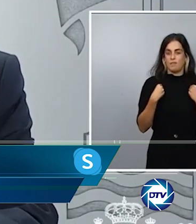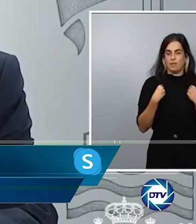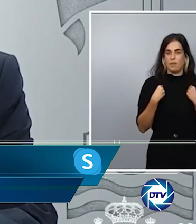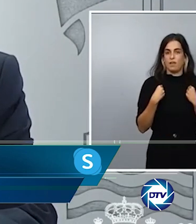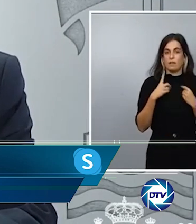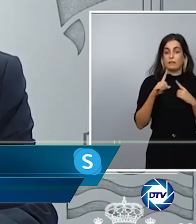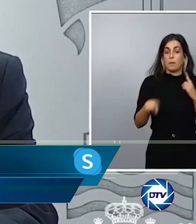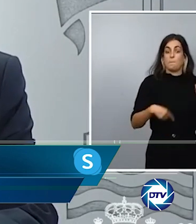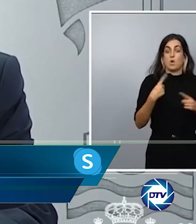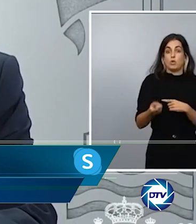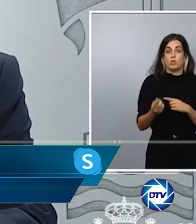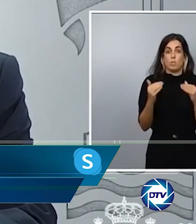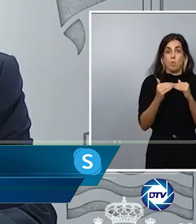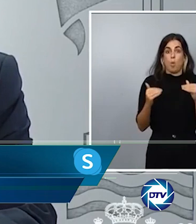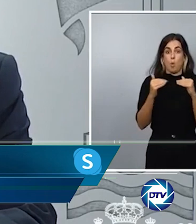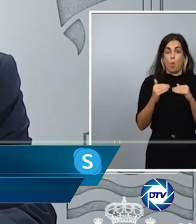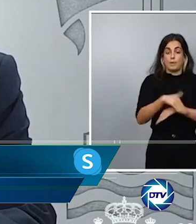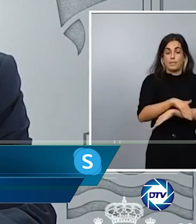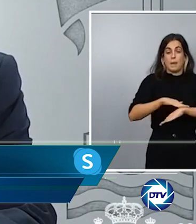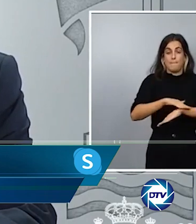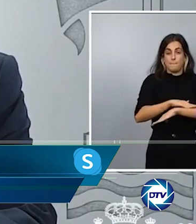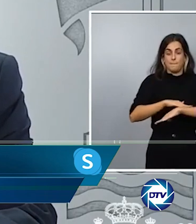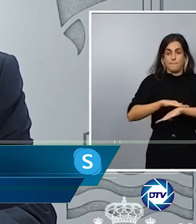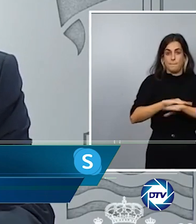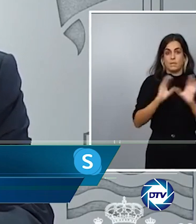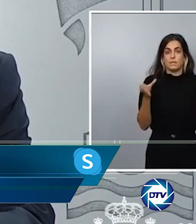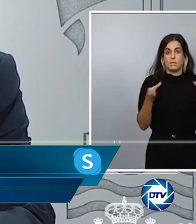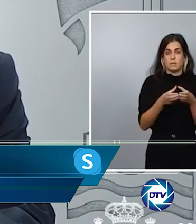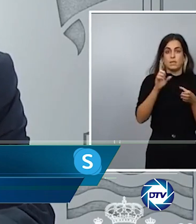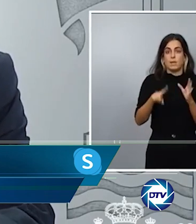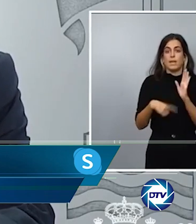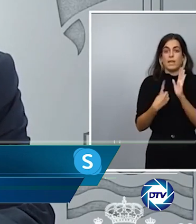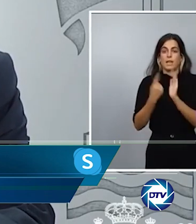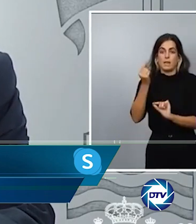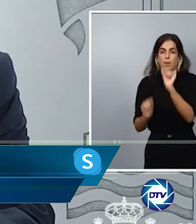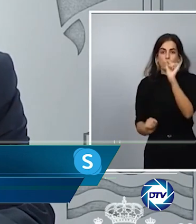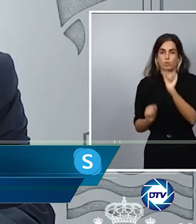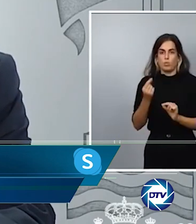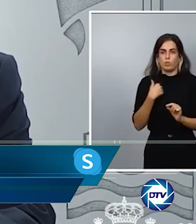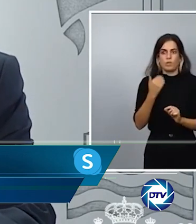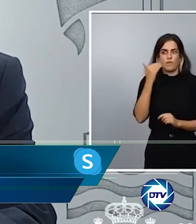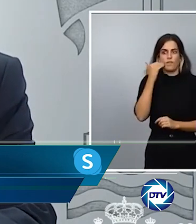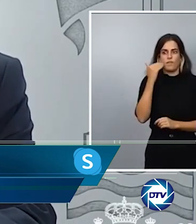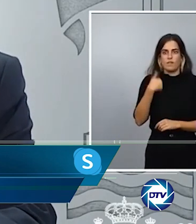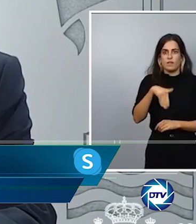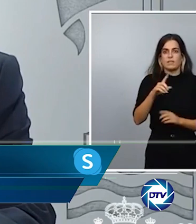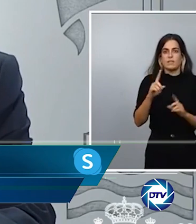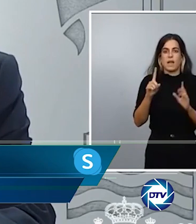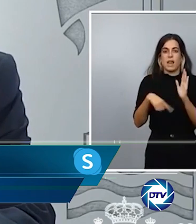cuando uno está en el poder. Desde luego, si mañana pierdes el poder, todo eso desaparece y se